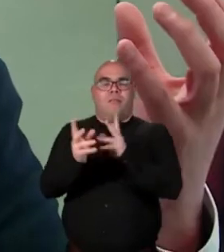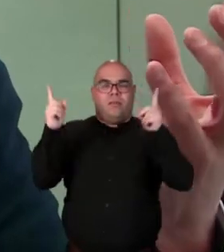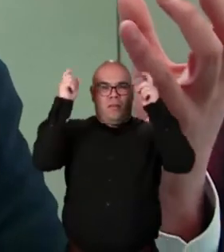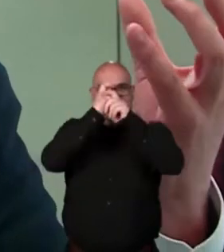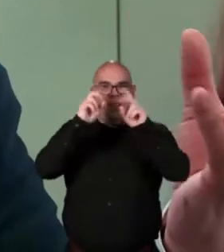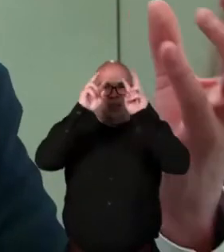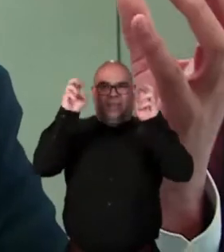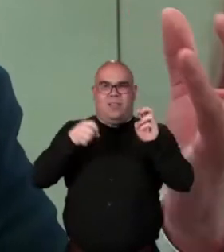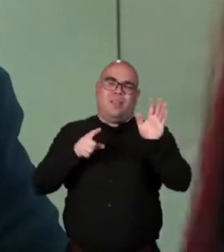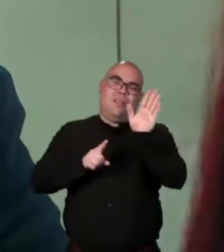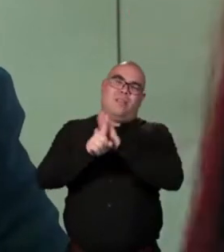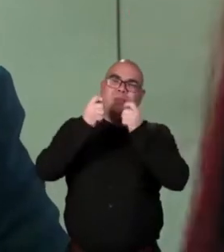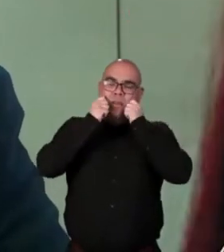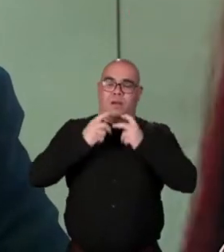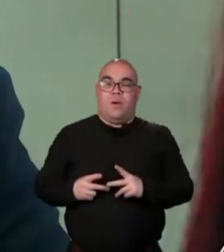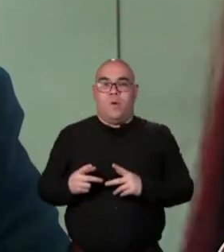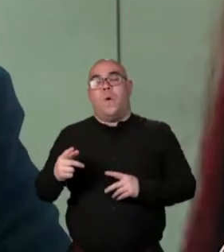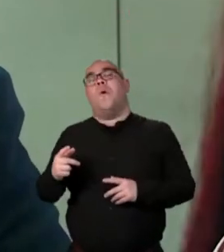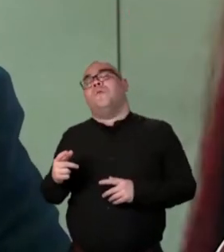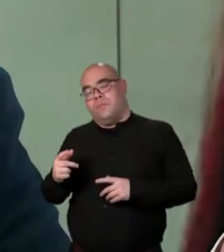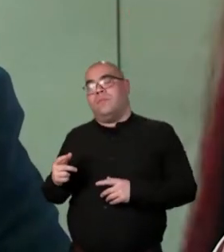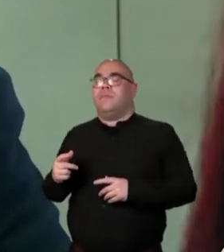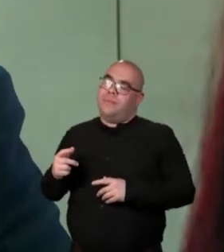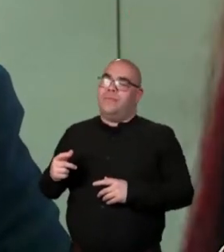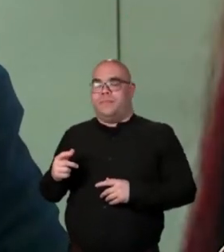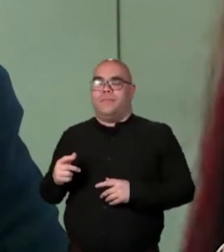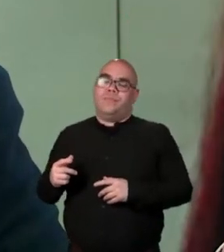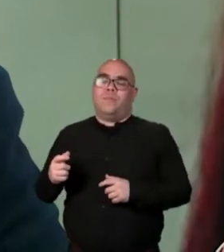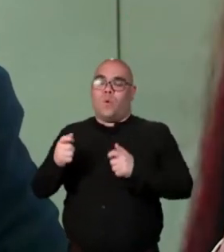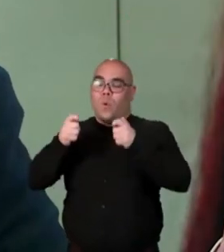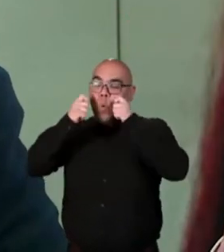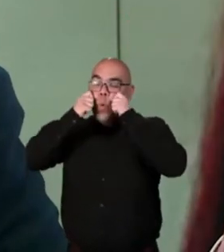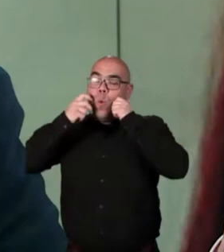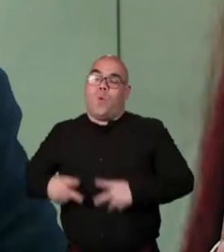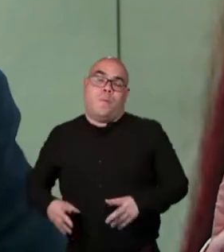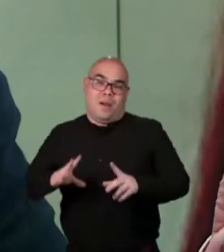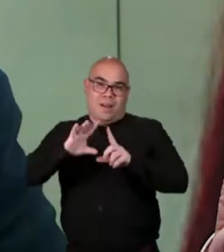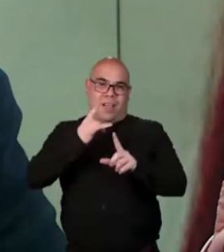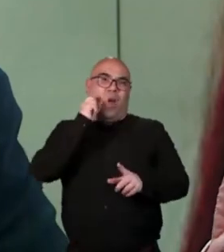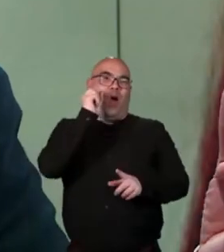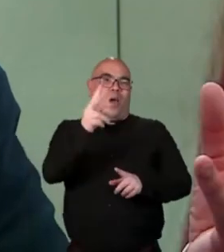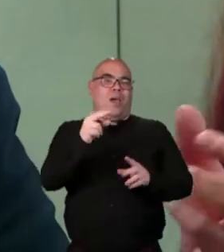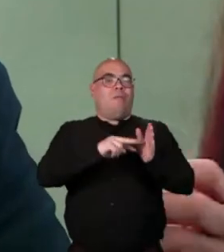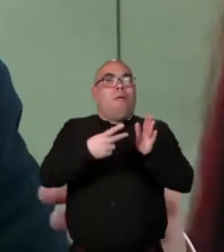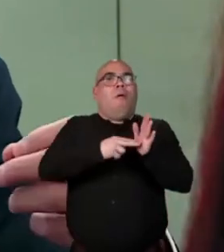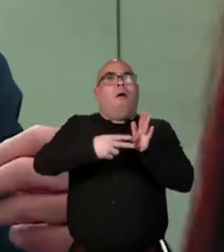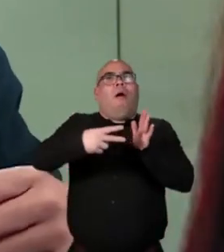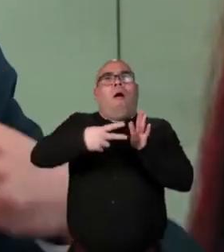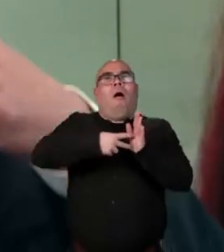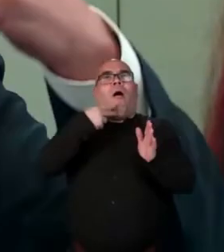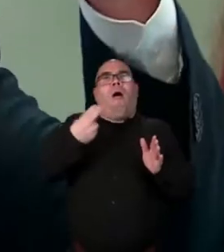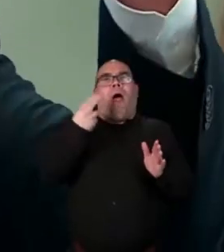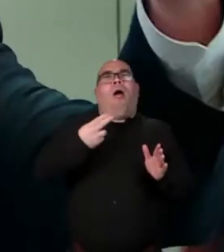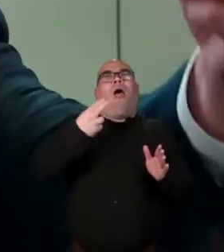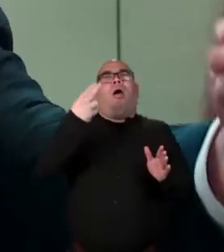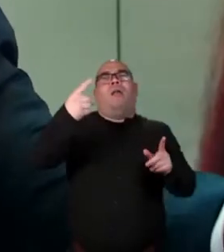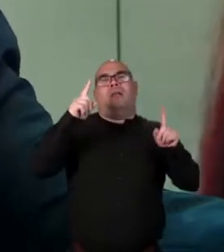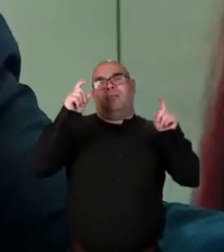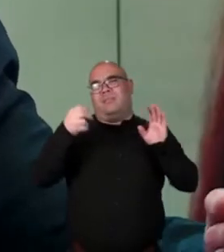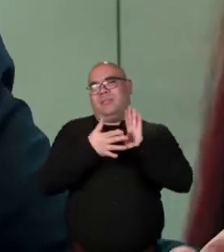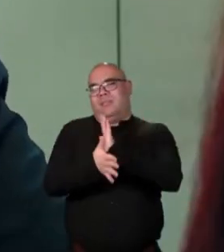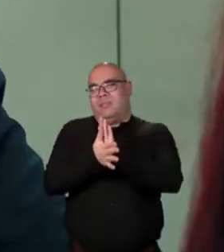por eso esa mezcla del humanismo digital que es tan tan importante porque a veces hablamos de lo tecnológico y hablamos que es que vienen